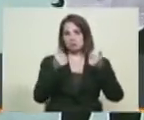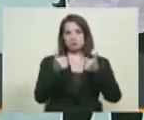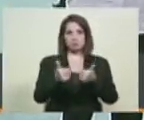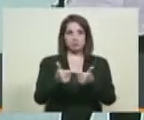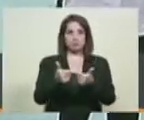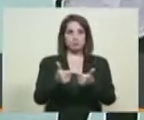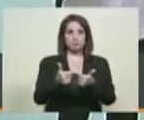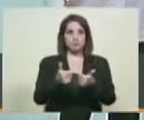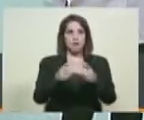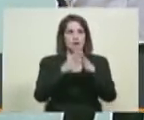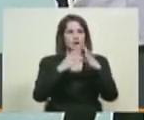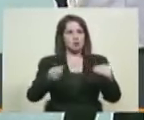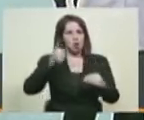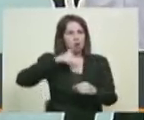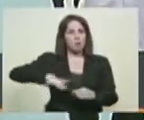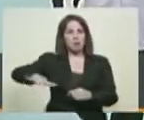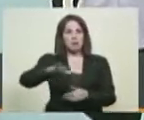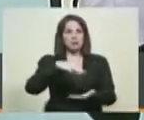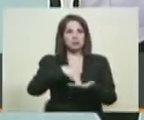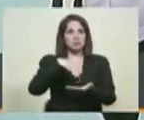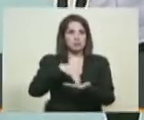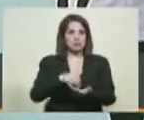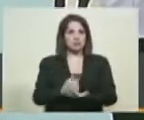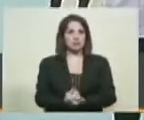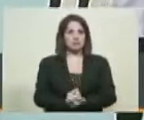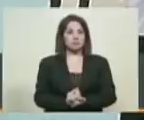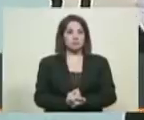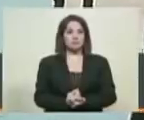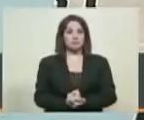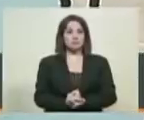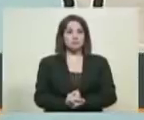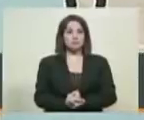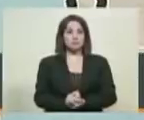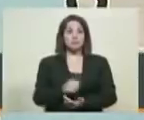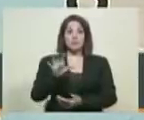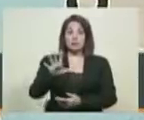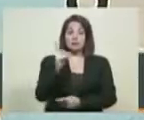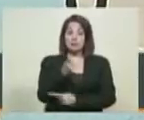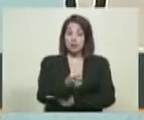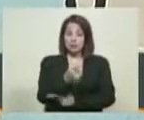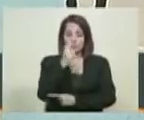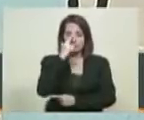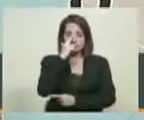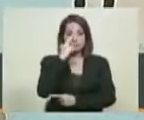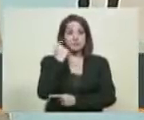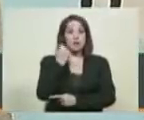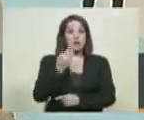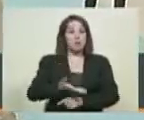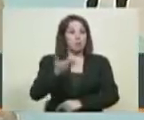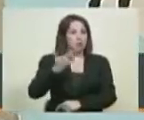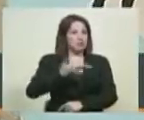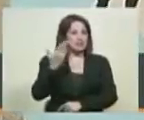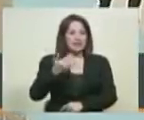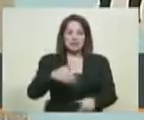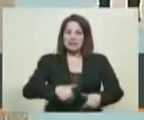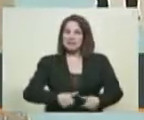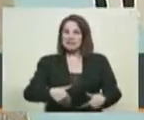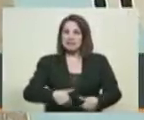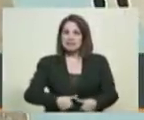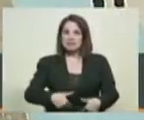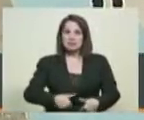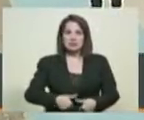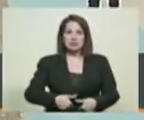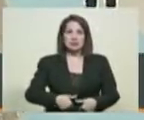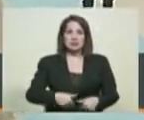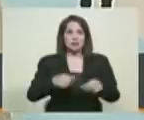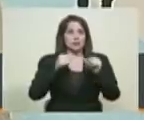a toda la población mirandina. Bueno, así debe ser, fíjense ustedes. Es muy importante, yo sigo insistiendo. Y